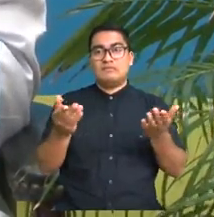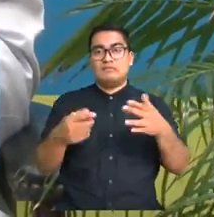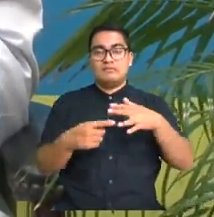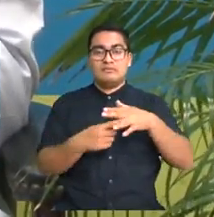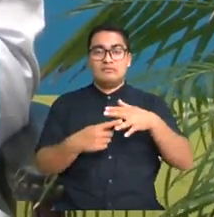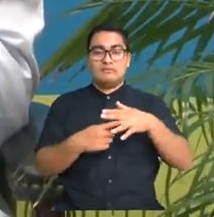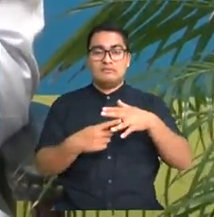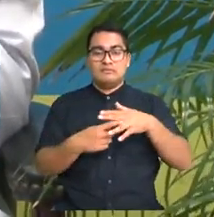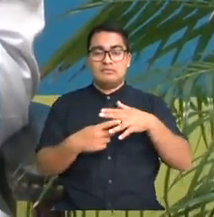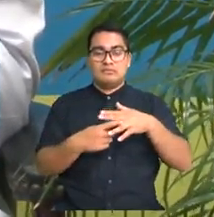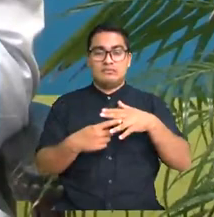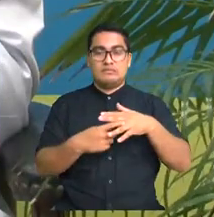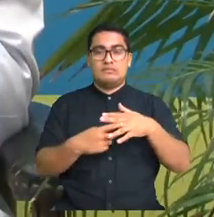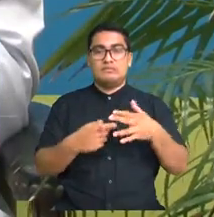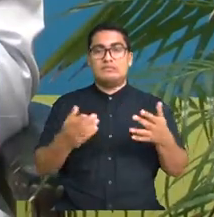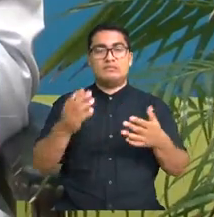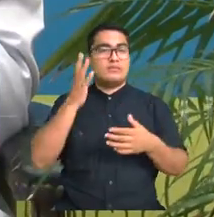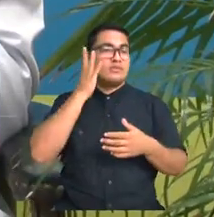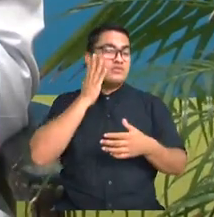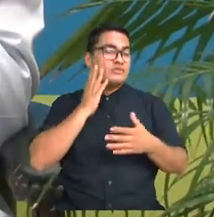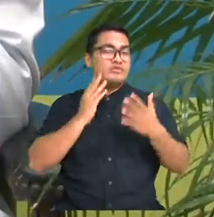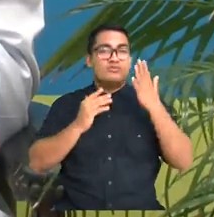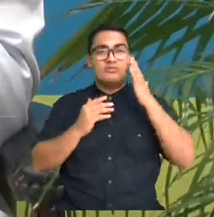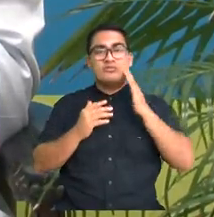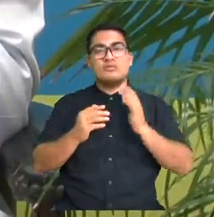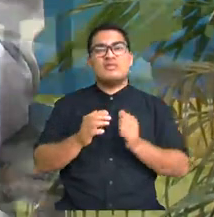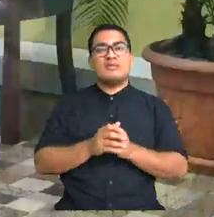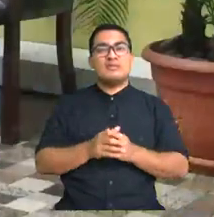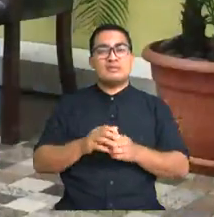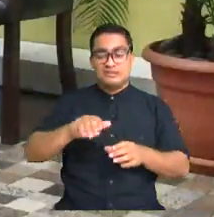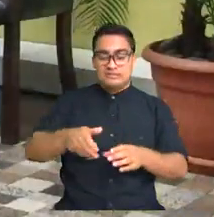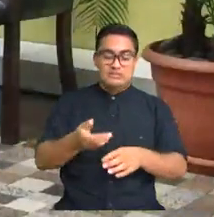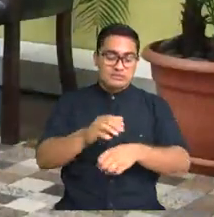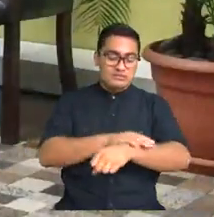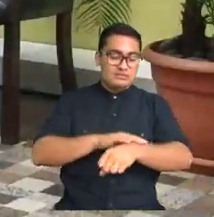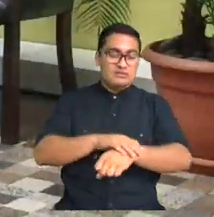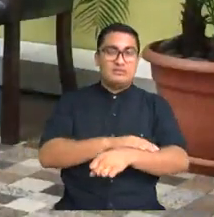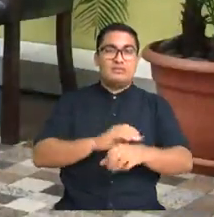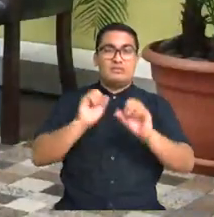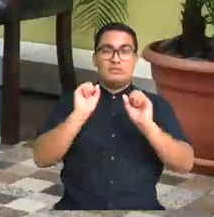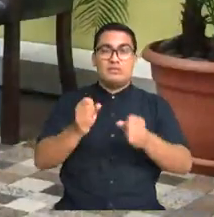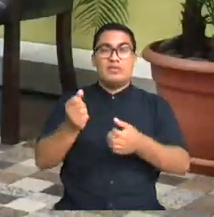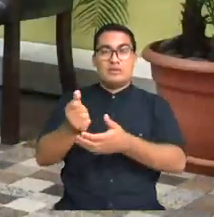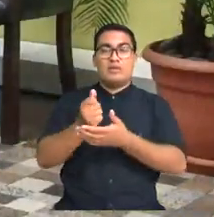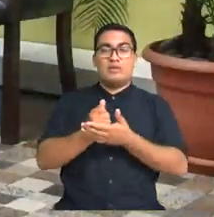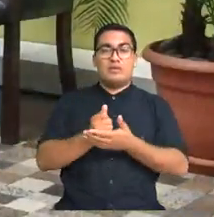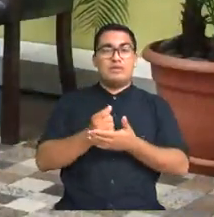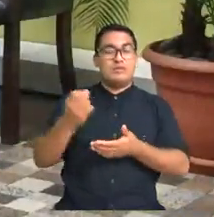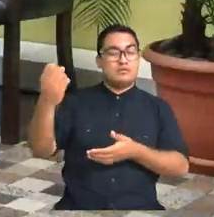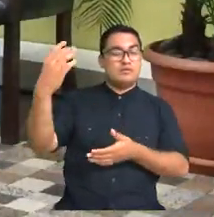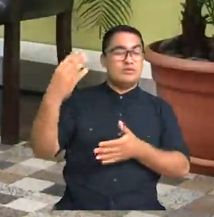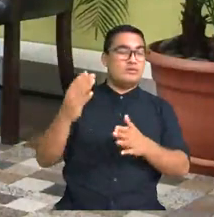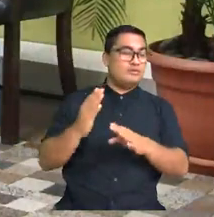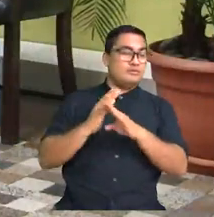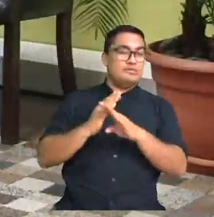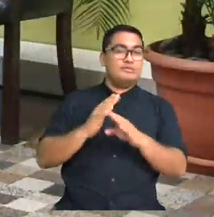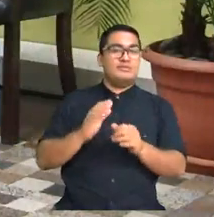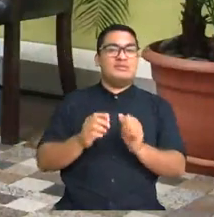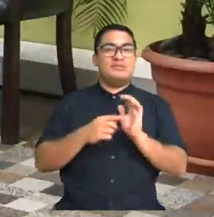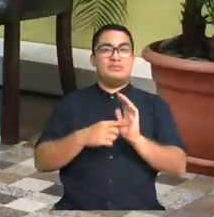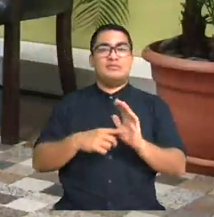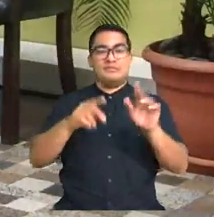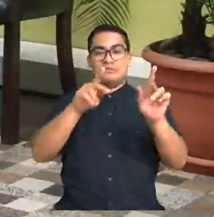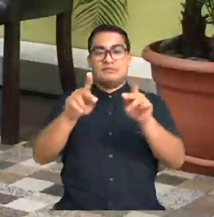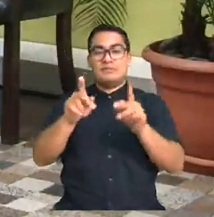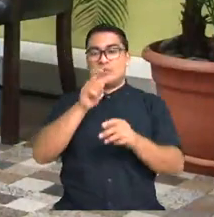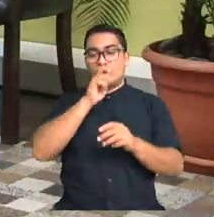que se aprovecha de eso, del sudor. ¿Los bloqueadores también sirve para cuidar la piel para esas personas que van a las piscinas, que prefieren la piscina y